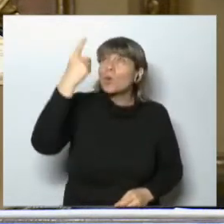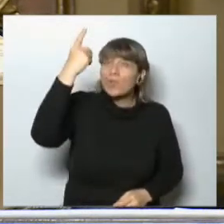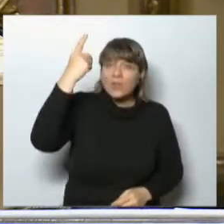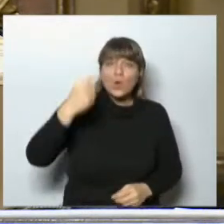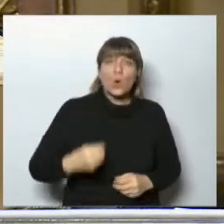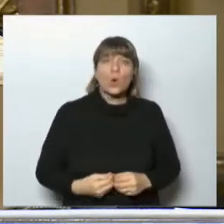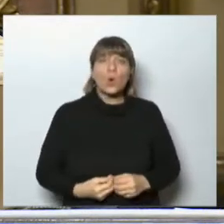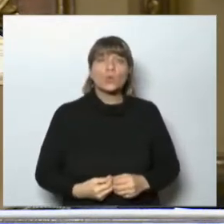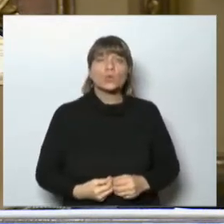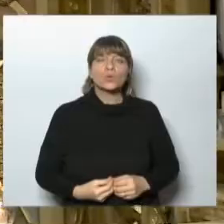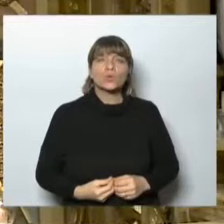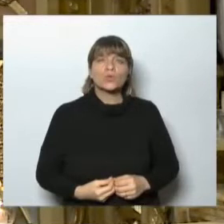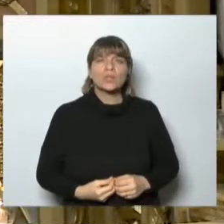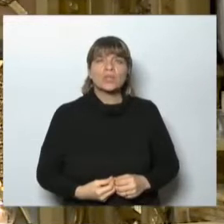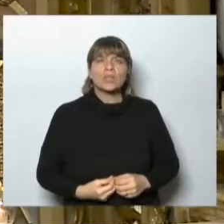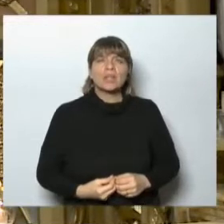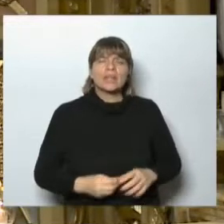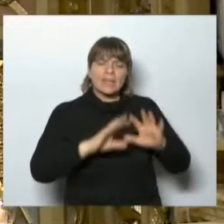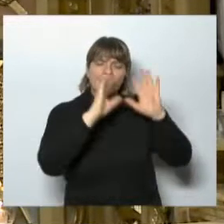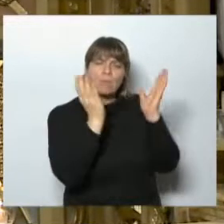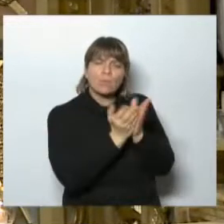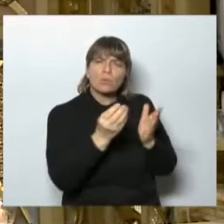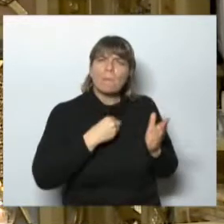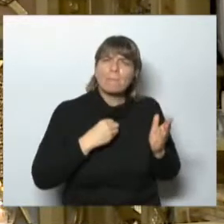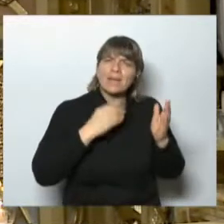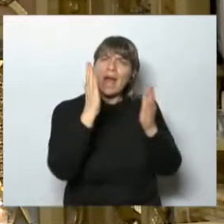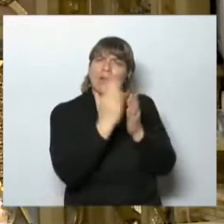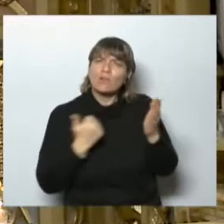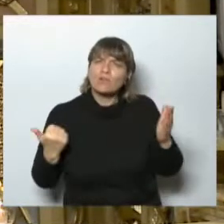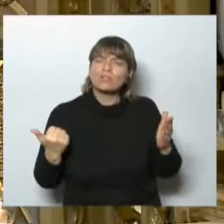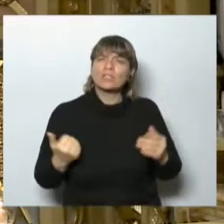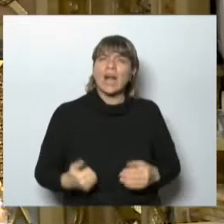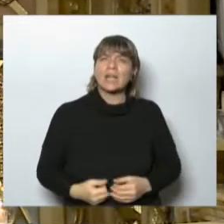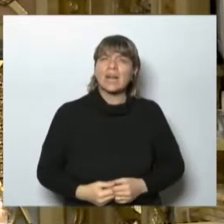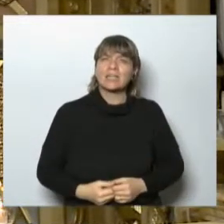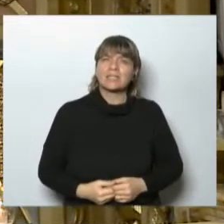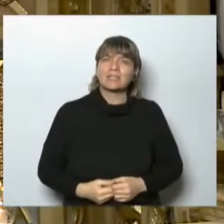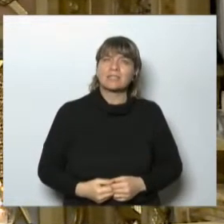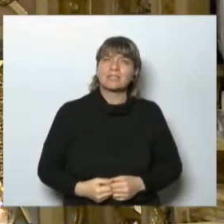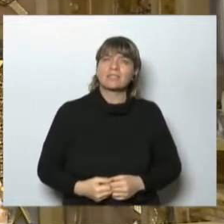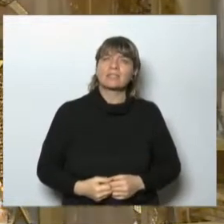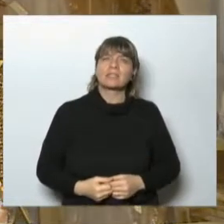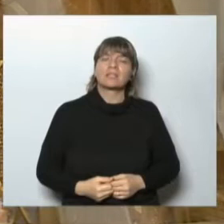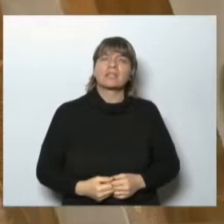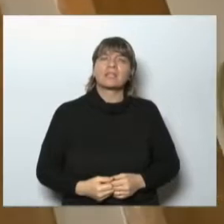Cordero de Dios, que quitas el pecado del